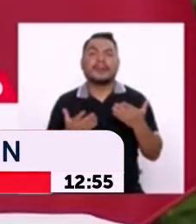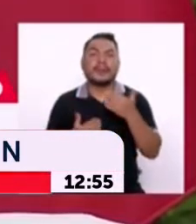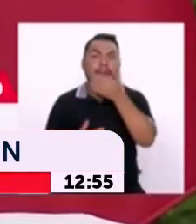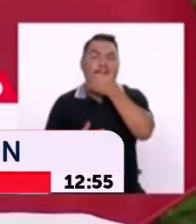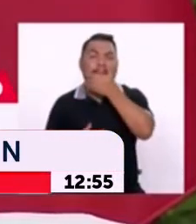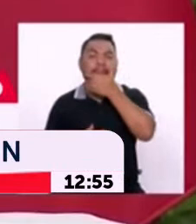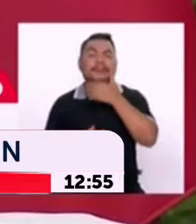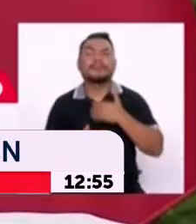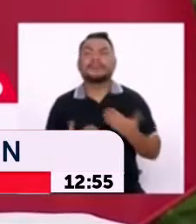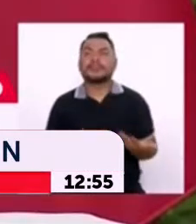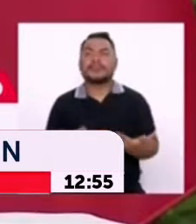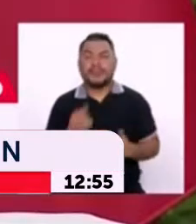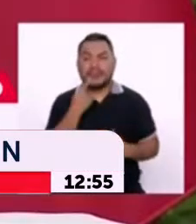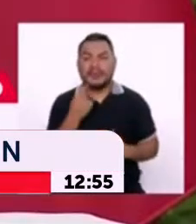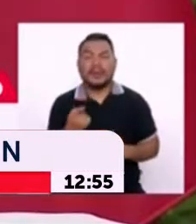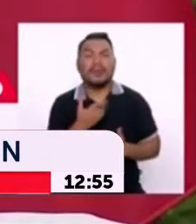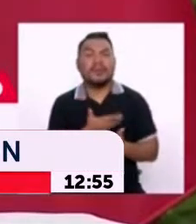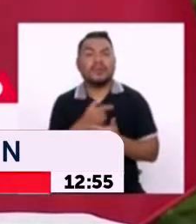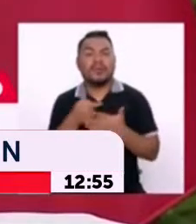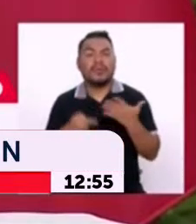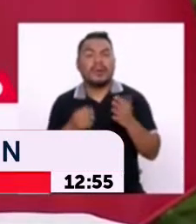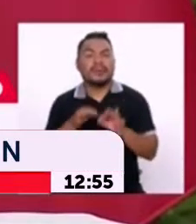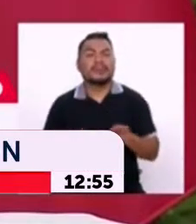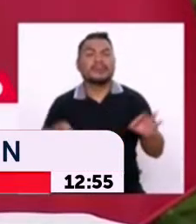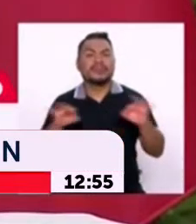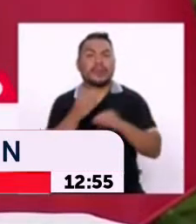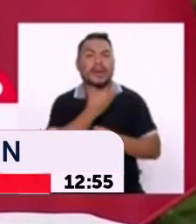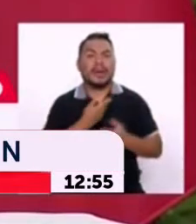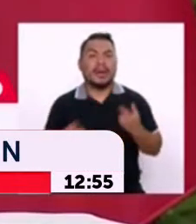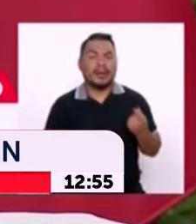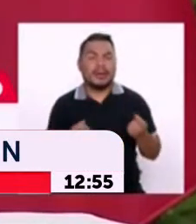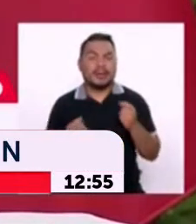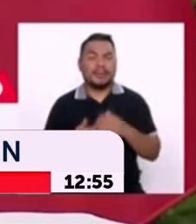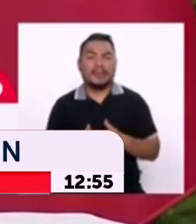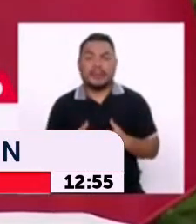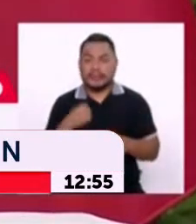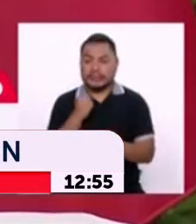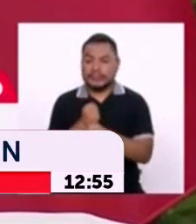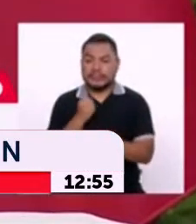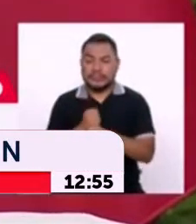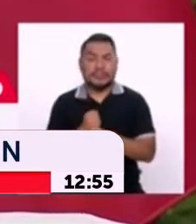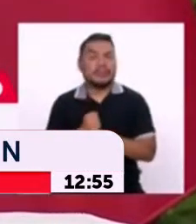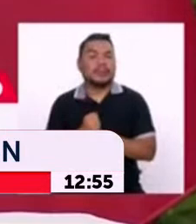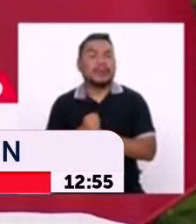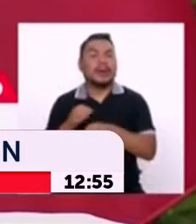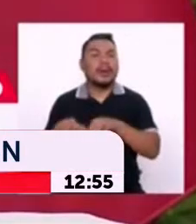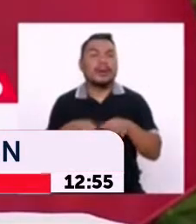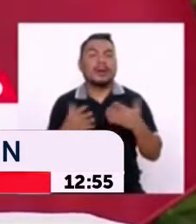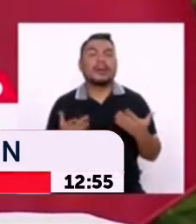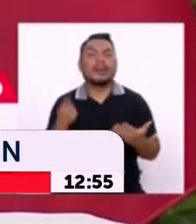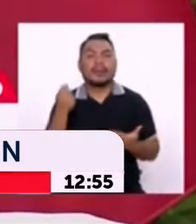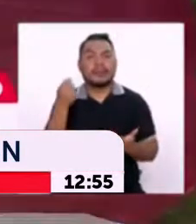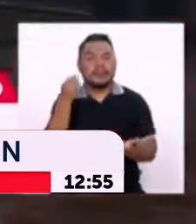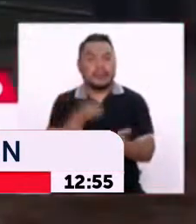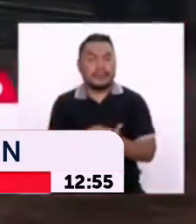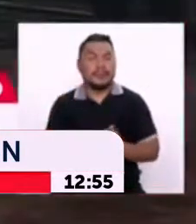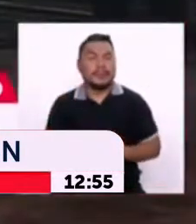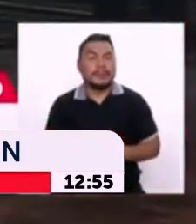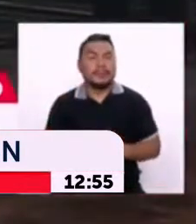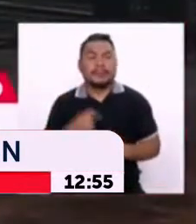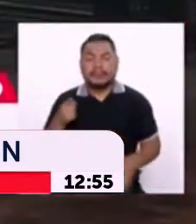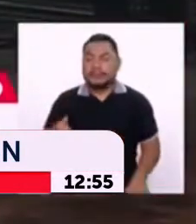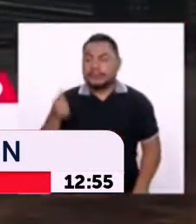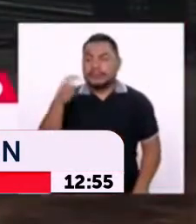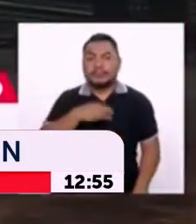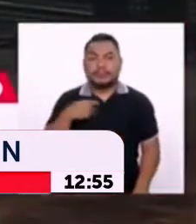de, digamos, los elementos esenciales del gabinete: la ejecución de presupuesto. La